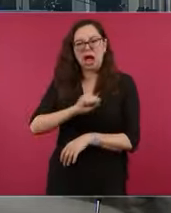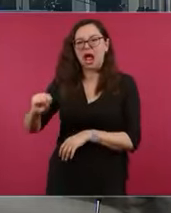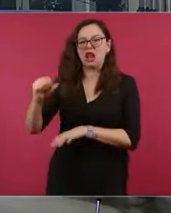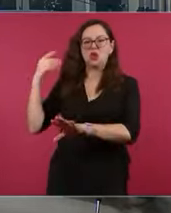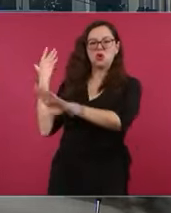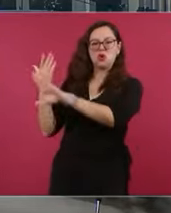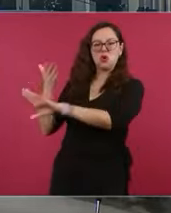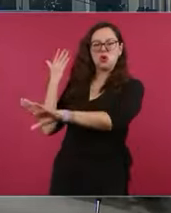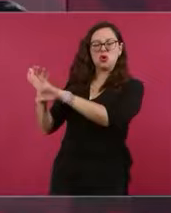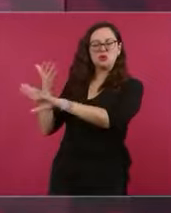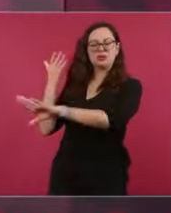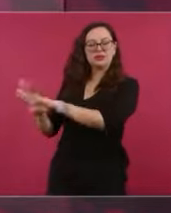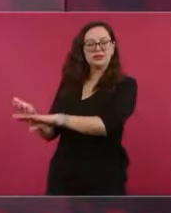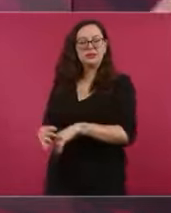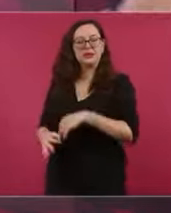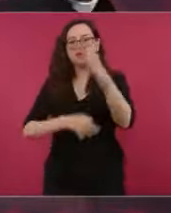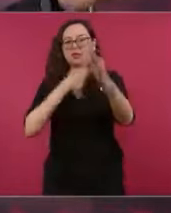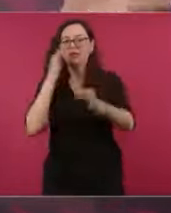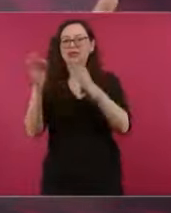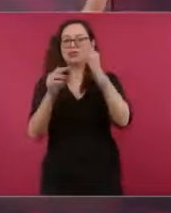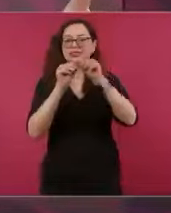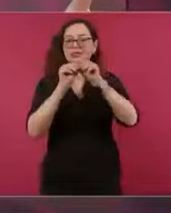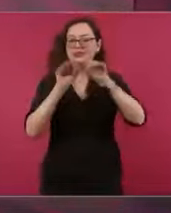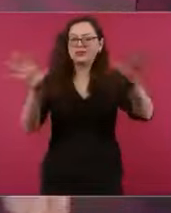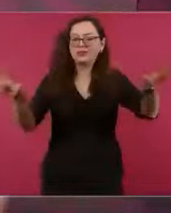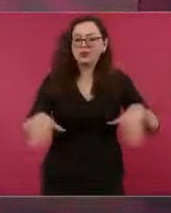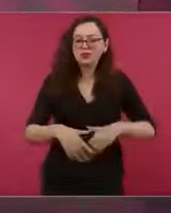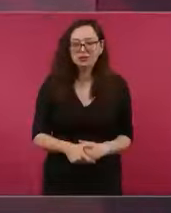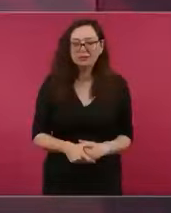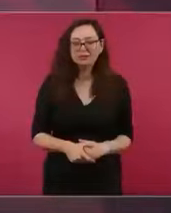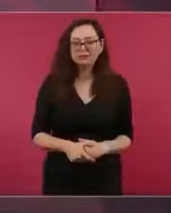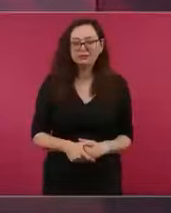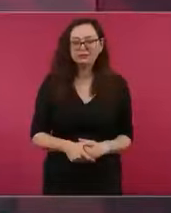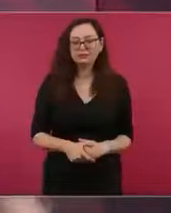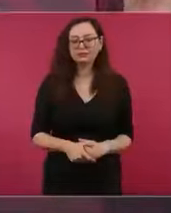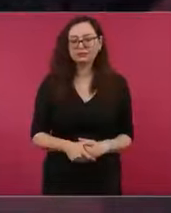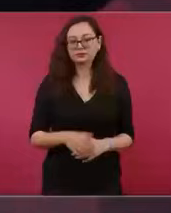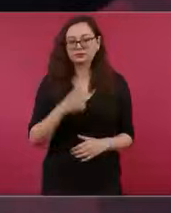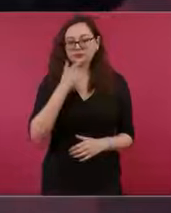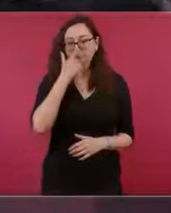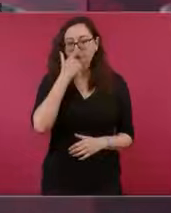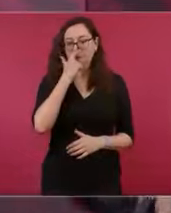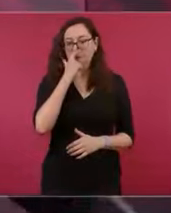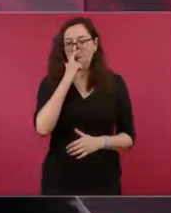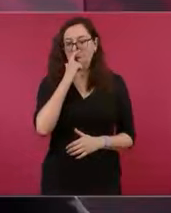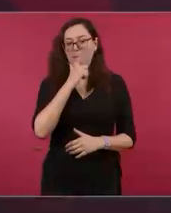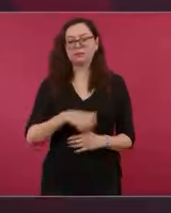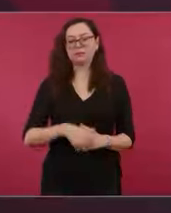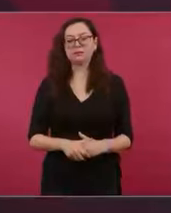retrato principal, la pintura principal del presidente Juárez,